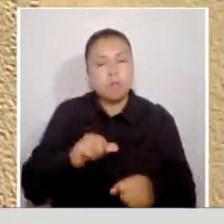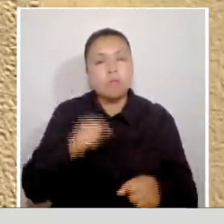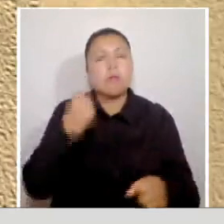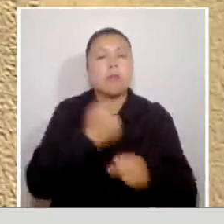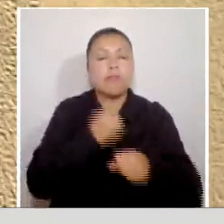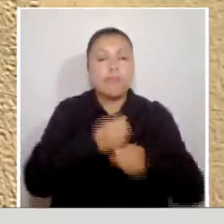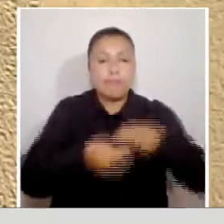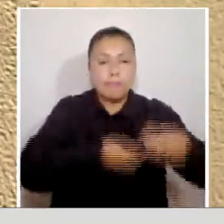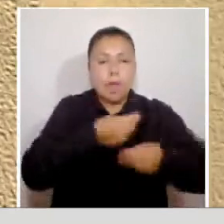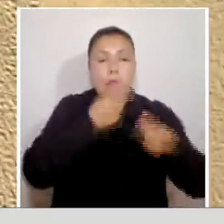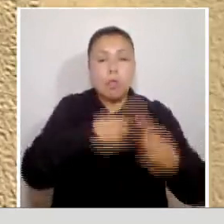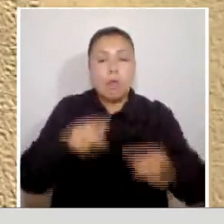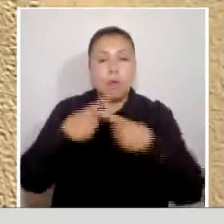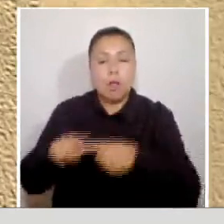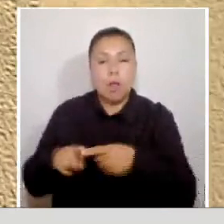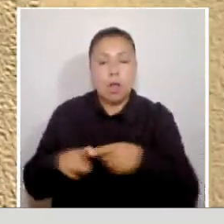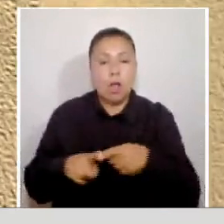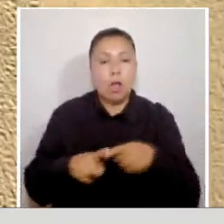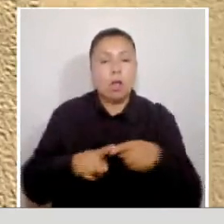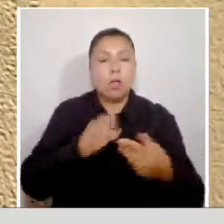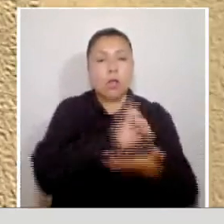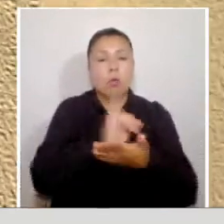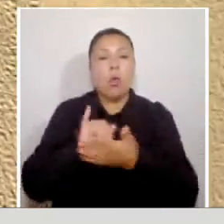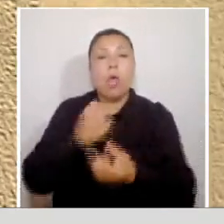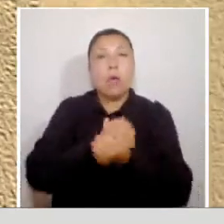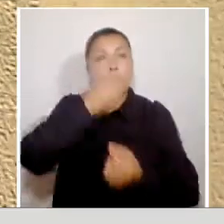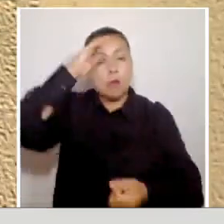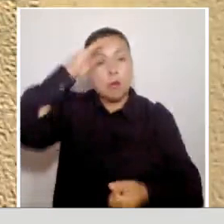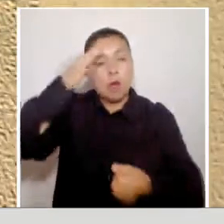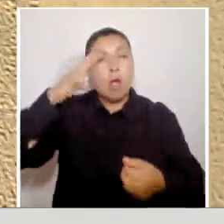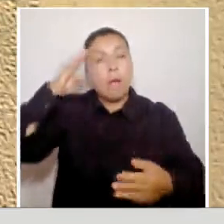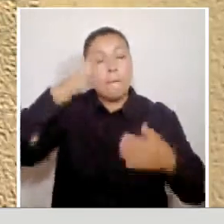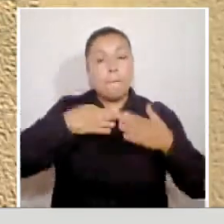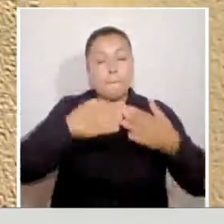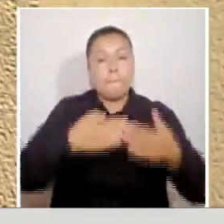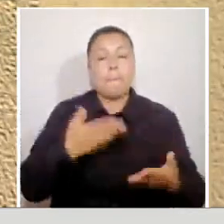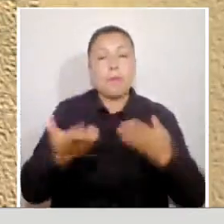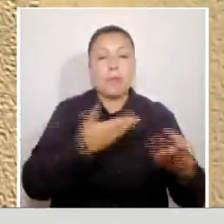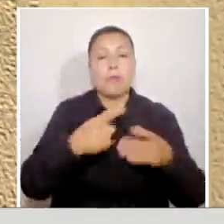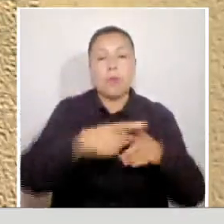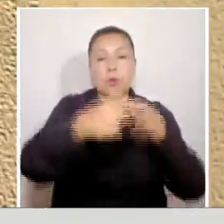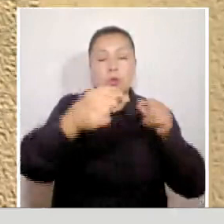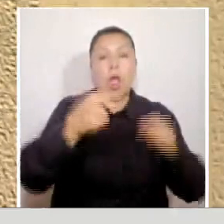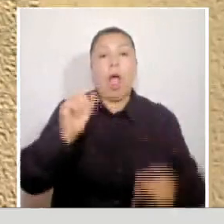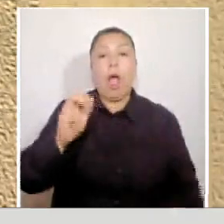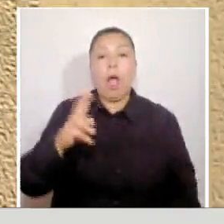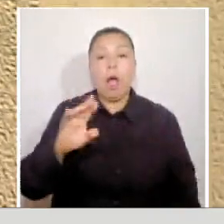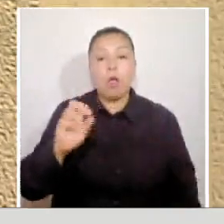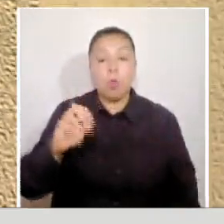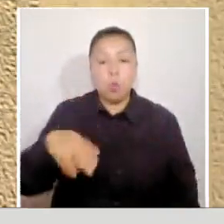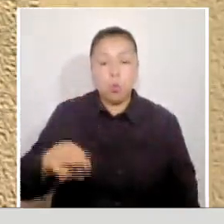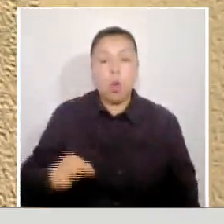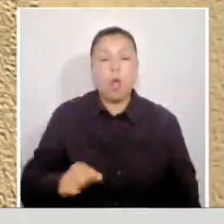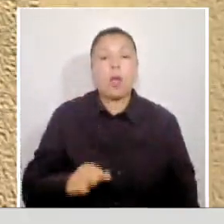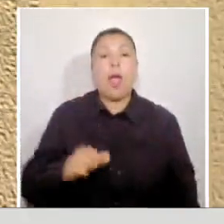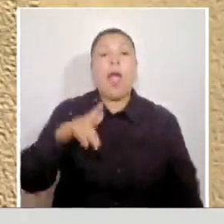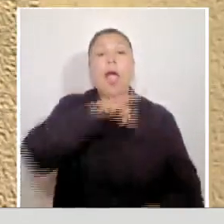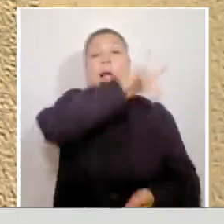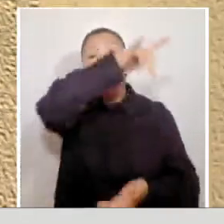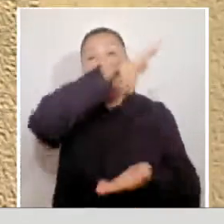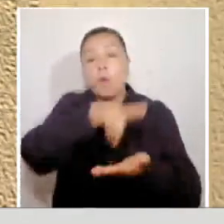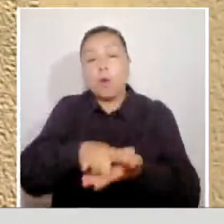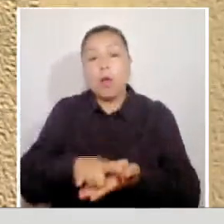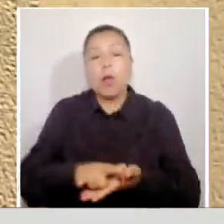con diferentes órganos del Estado tales como carabineros policía marítima servicio nacional de aduana Dirección General de aeronáutica civil y fiscalía